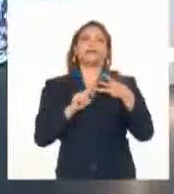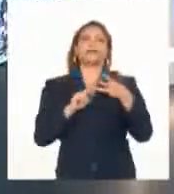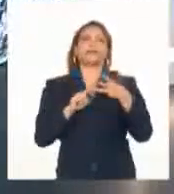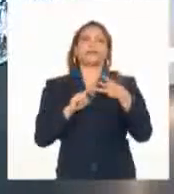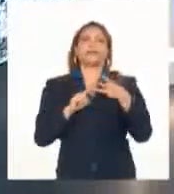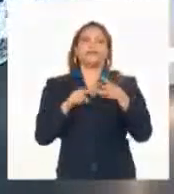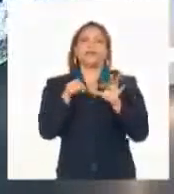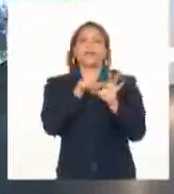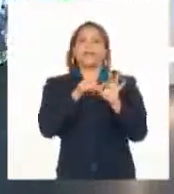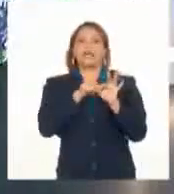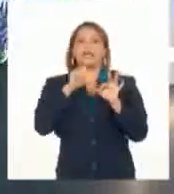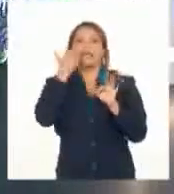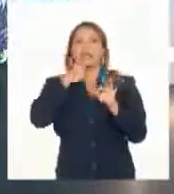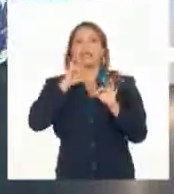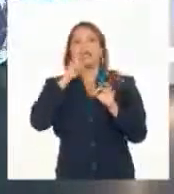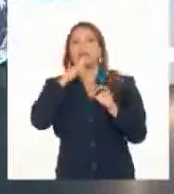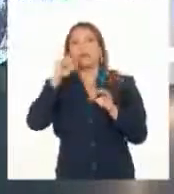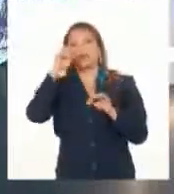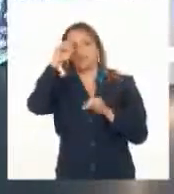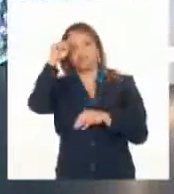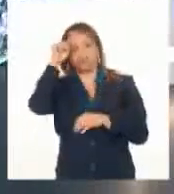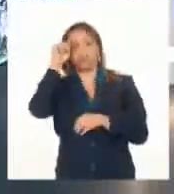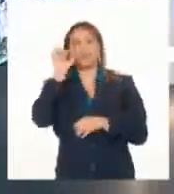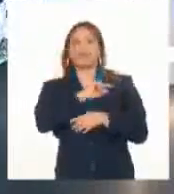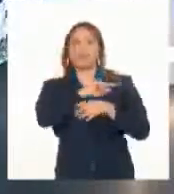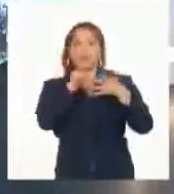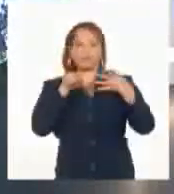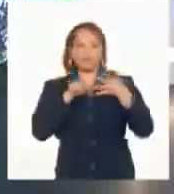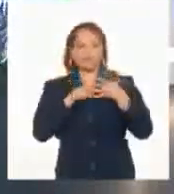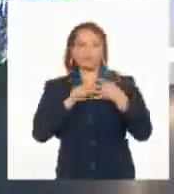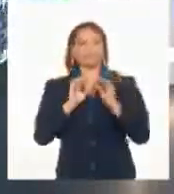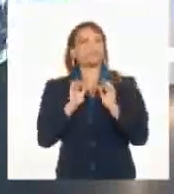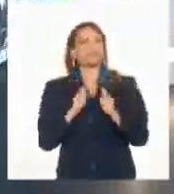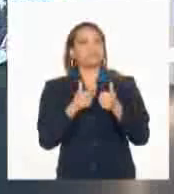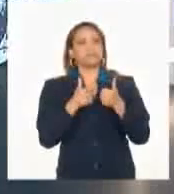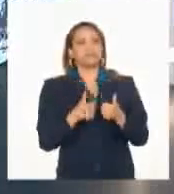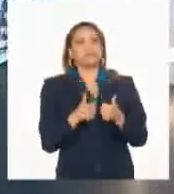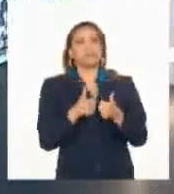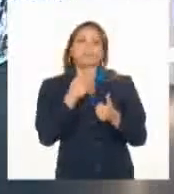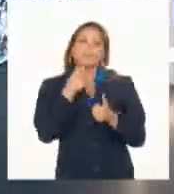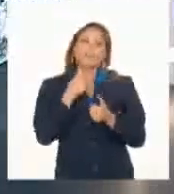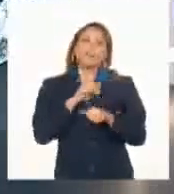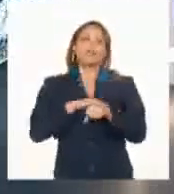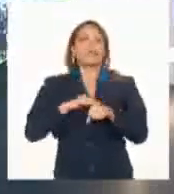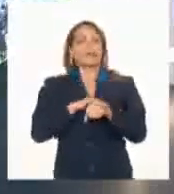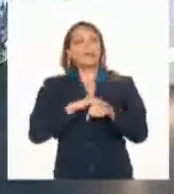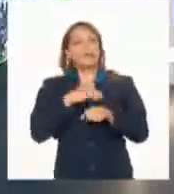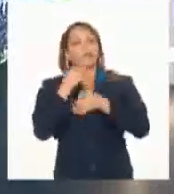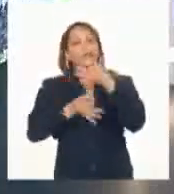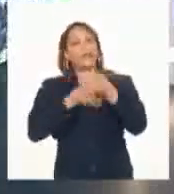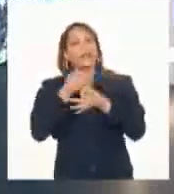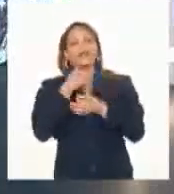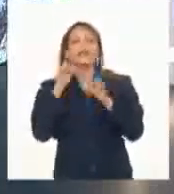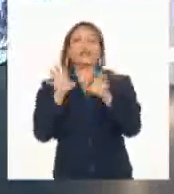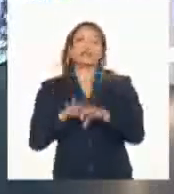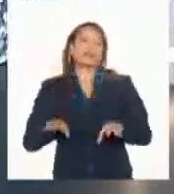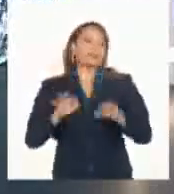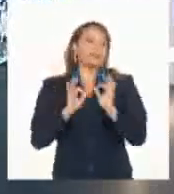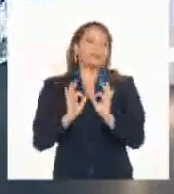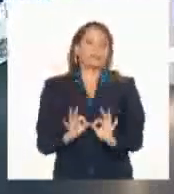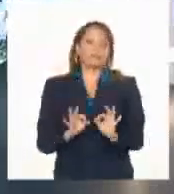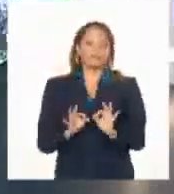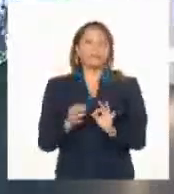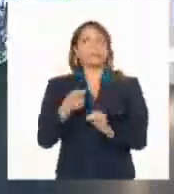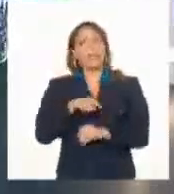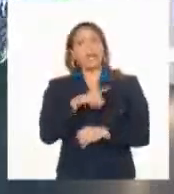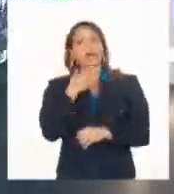Islas Caicos y Islas Vírgenes. Correcto. Bueno, usted disculpe este preámbulo tan extenso, pero la situación lo ameritaba. Ahora